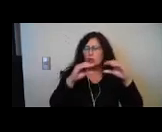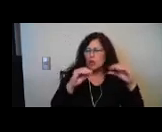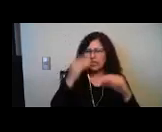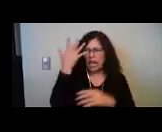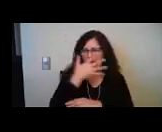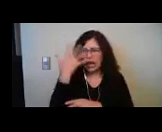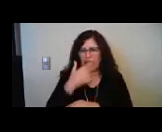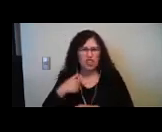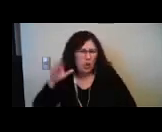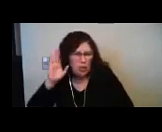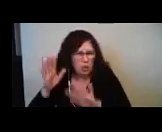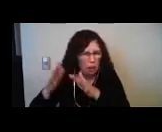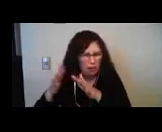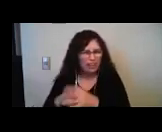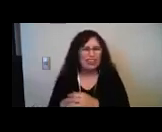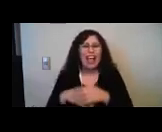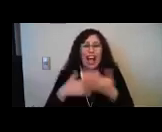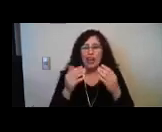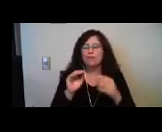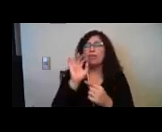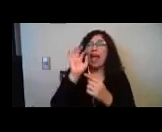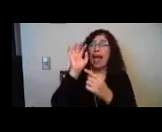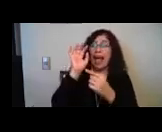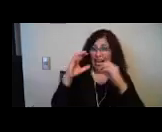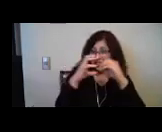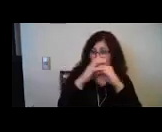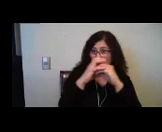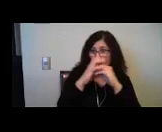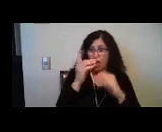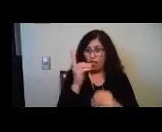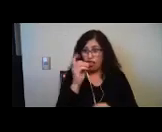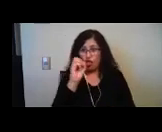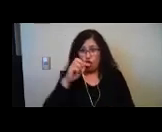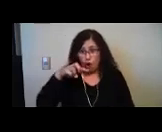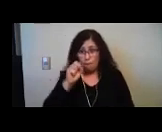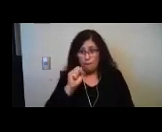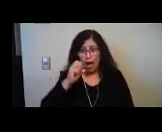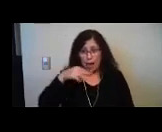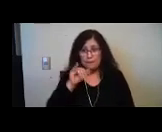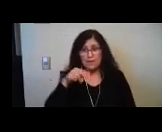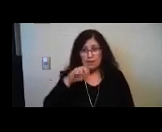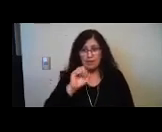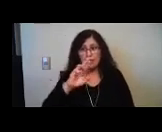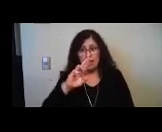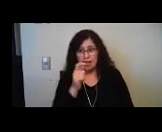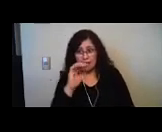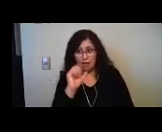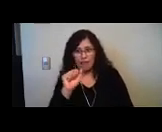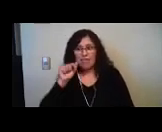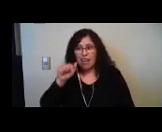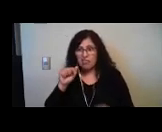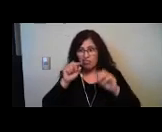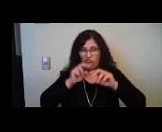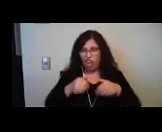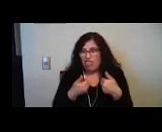negra comienza, las células dopaminérgicas, que son las que producen sustancia negra en la sustancia, el